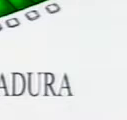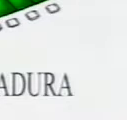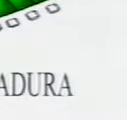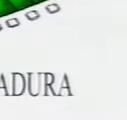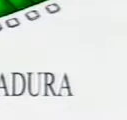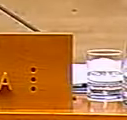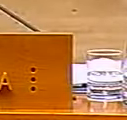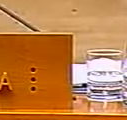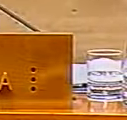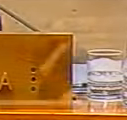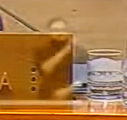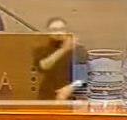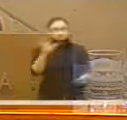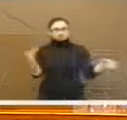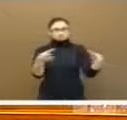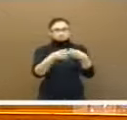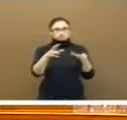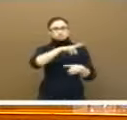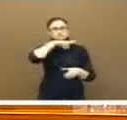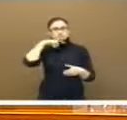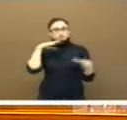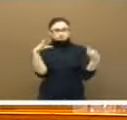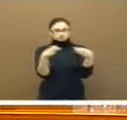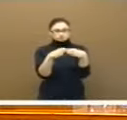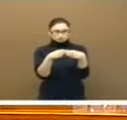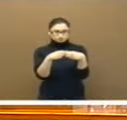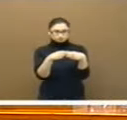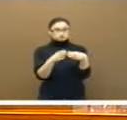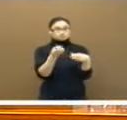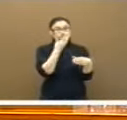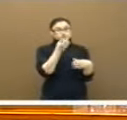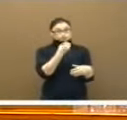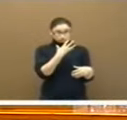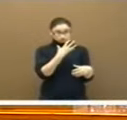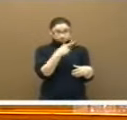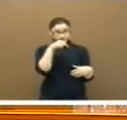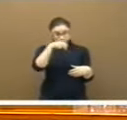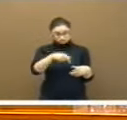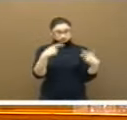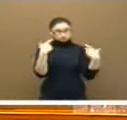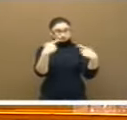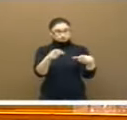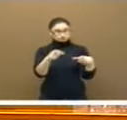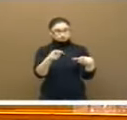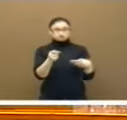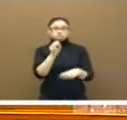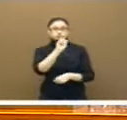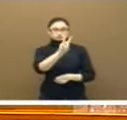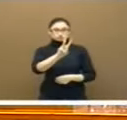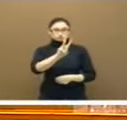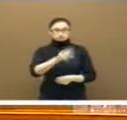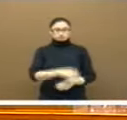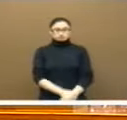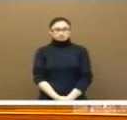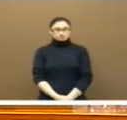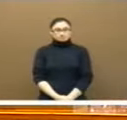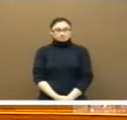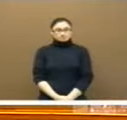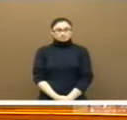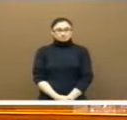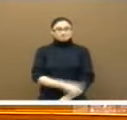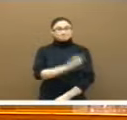continuación, señorías, las enmiendas reservadas por el Grupo Parlamentario Socialista a esta sección número 13. En